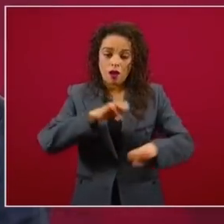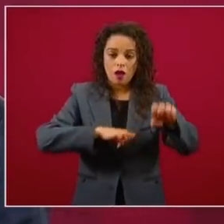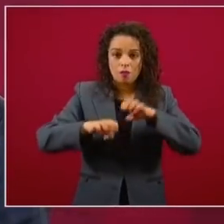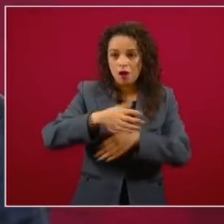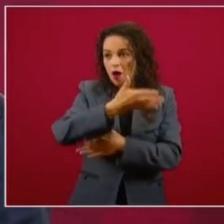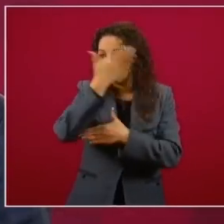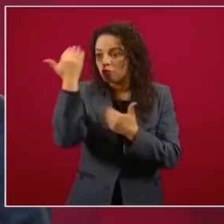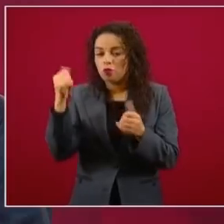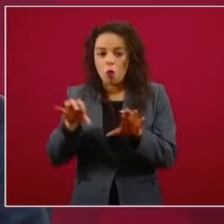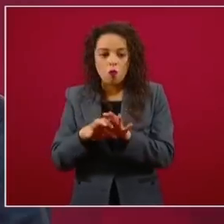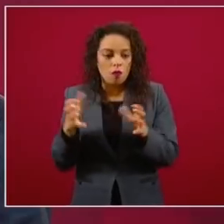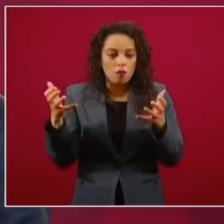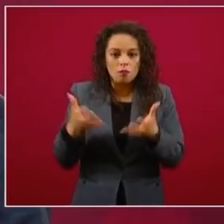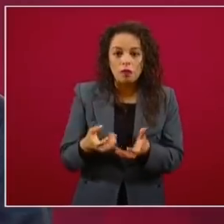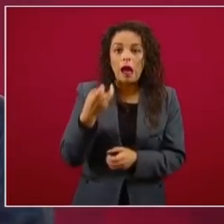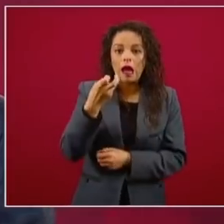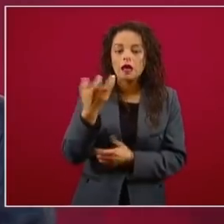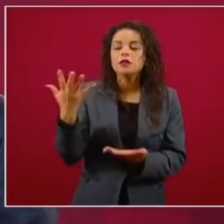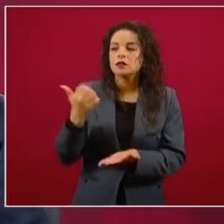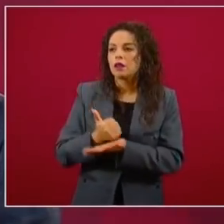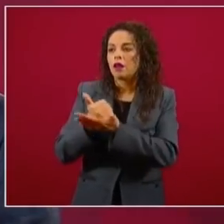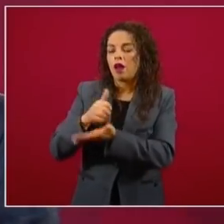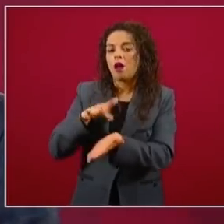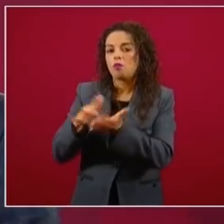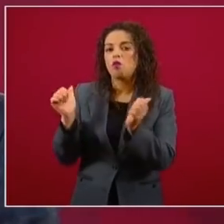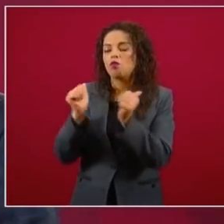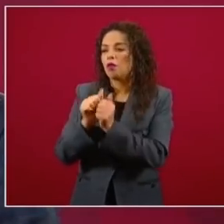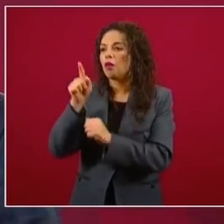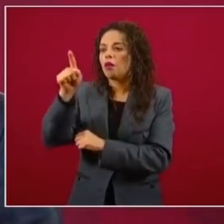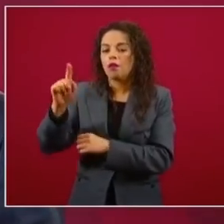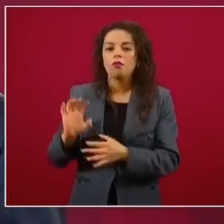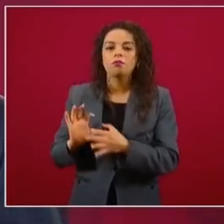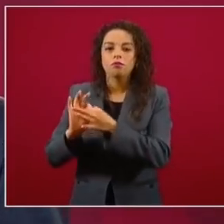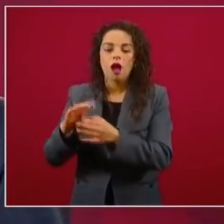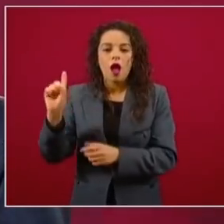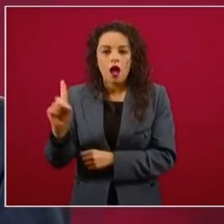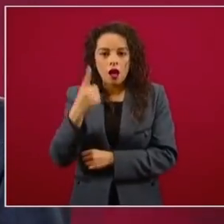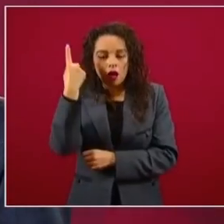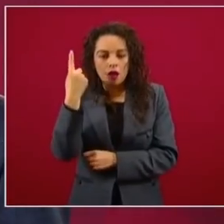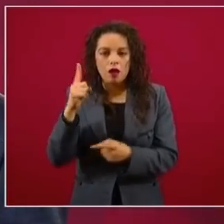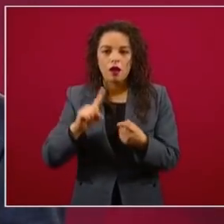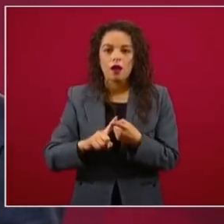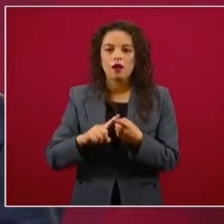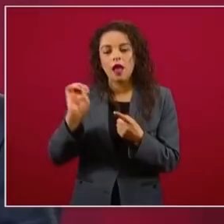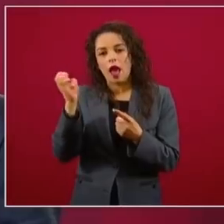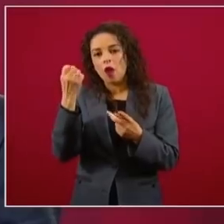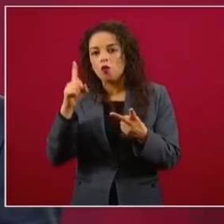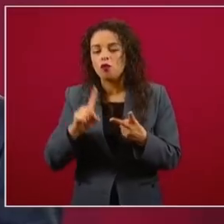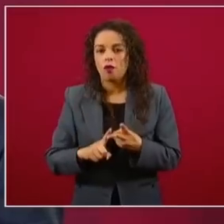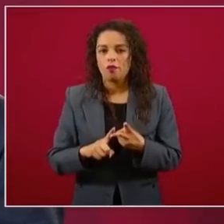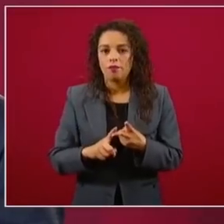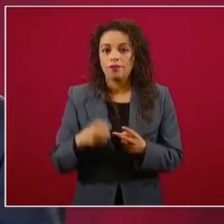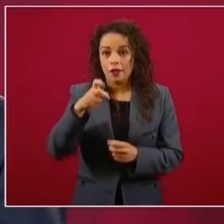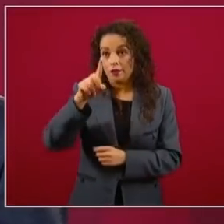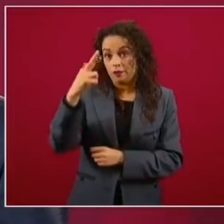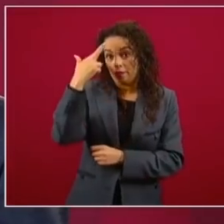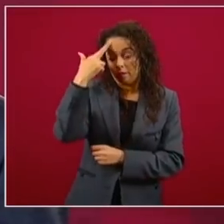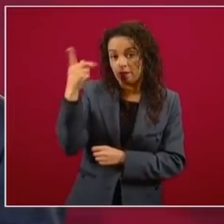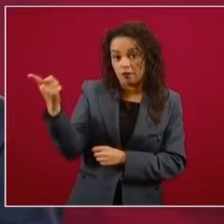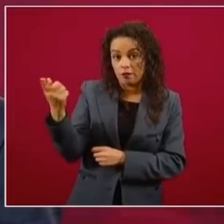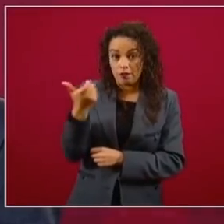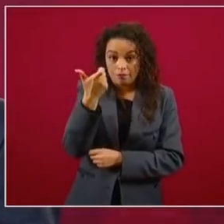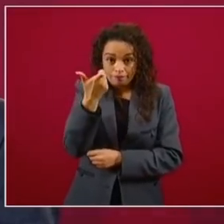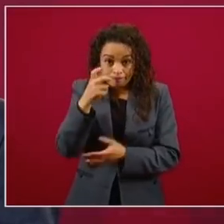las llamadas monedas refugio, se fueron al dólar, se fueron al euro, etcétera, y eso hizo, como recordarán, que el peso mexicano llegara a